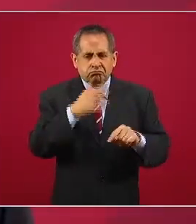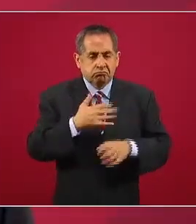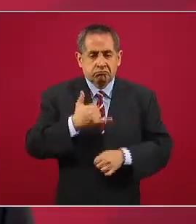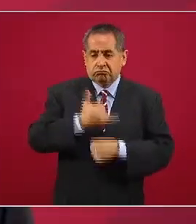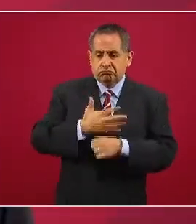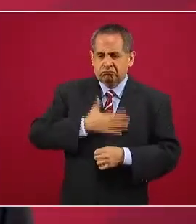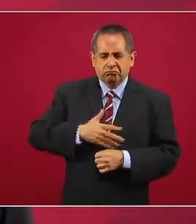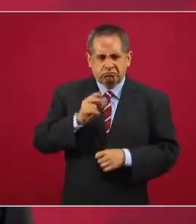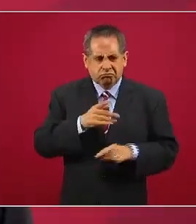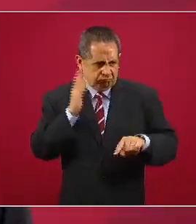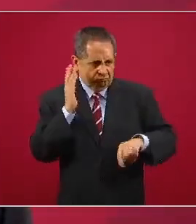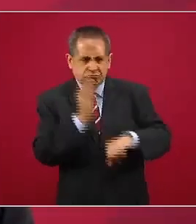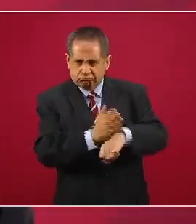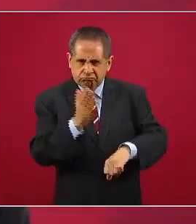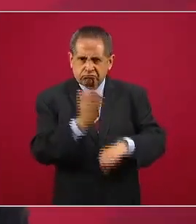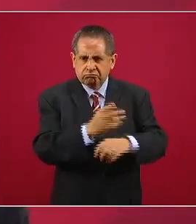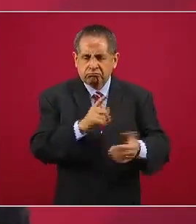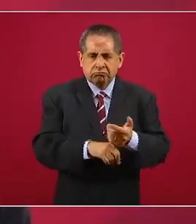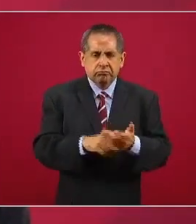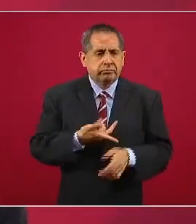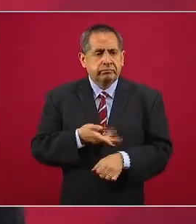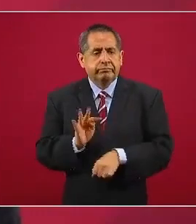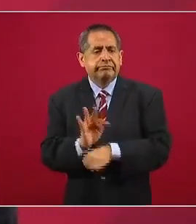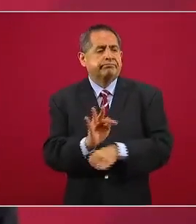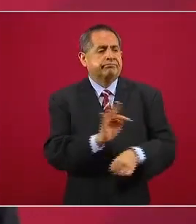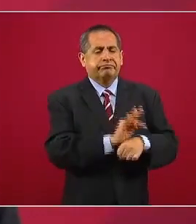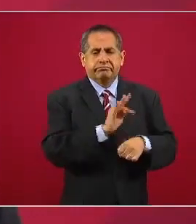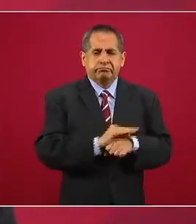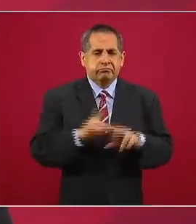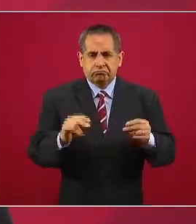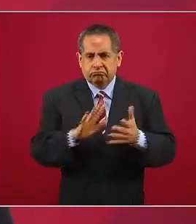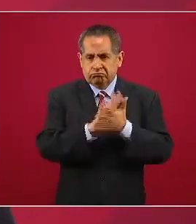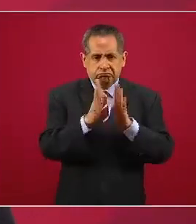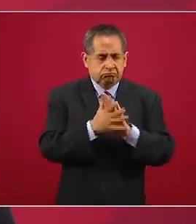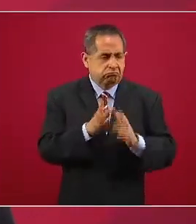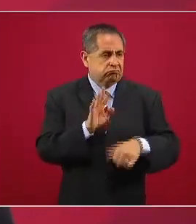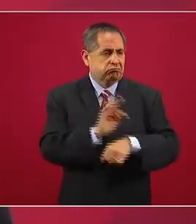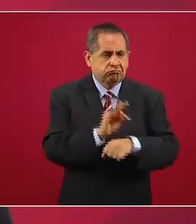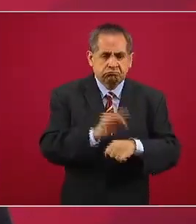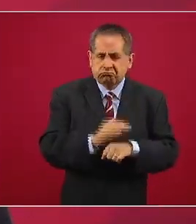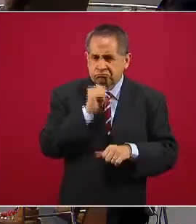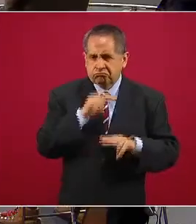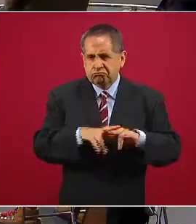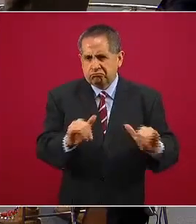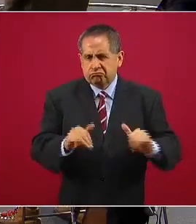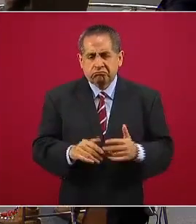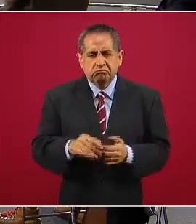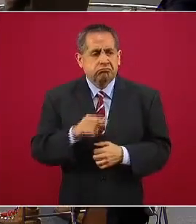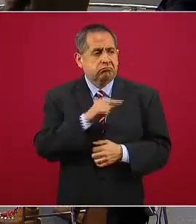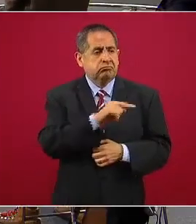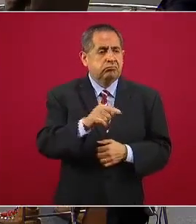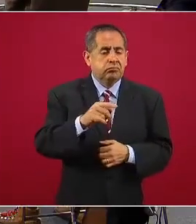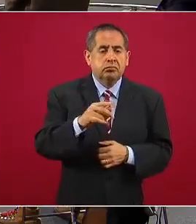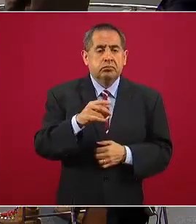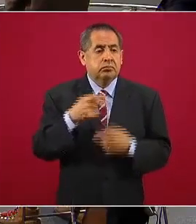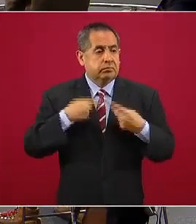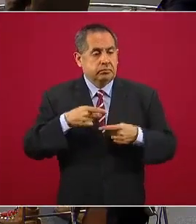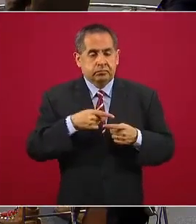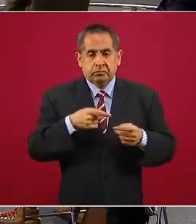impunidad. No se protege a delincuentes, ni a delincuentes